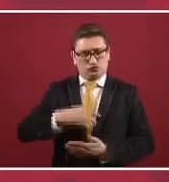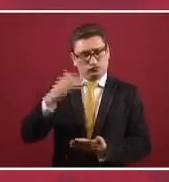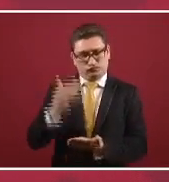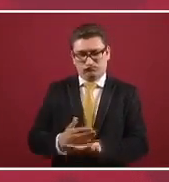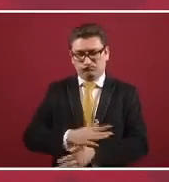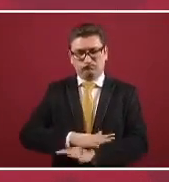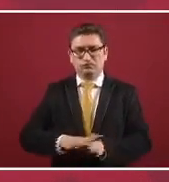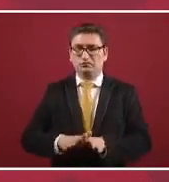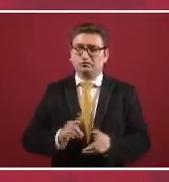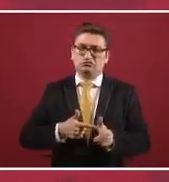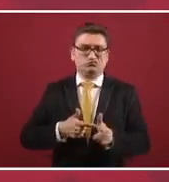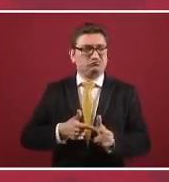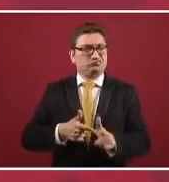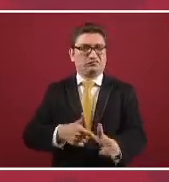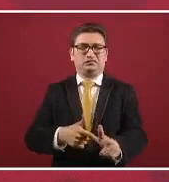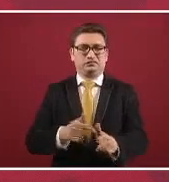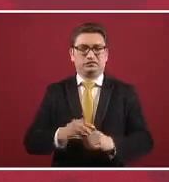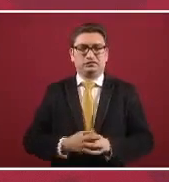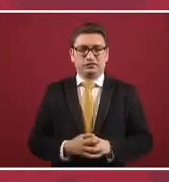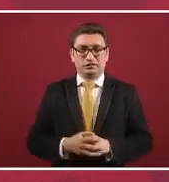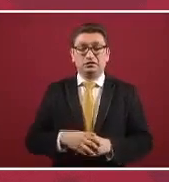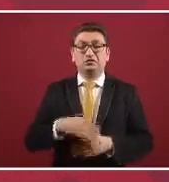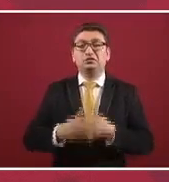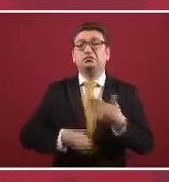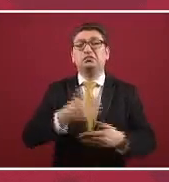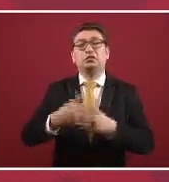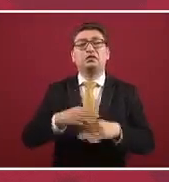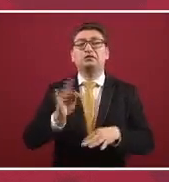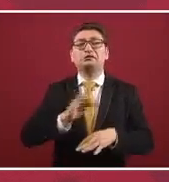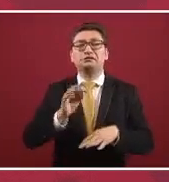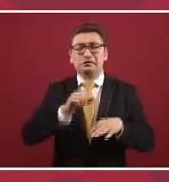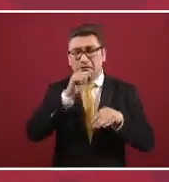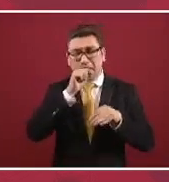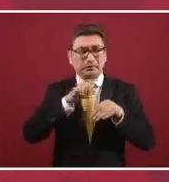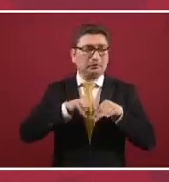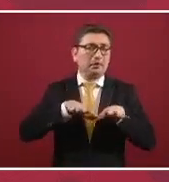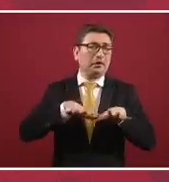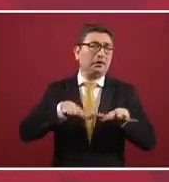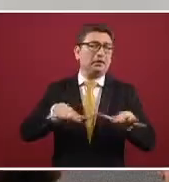aunque se desaten todas las campañas